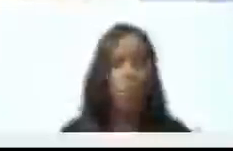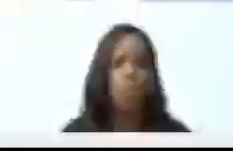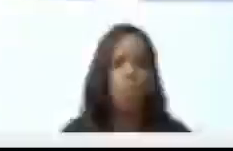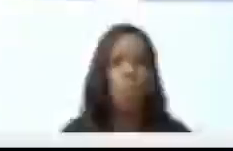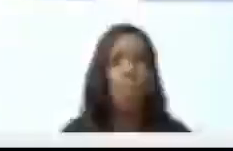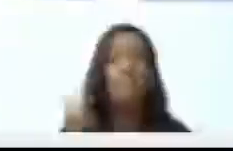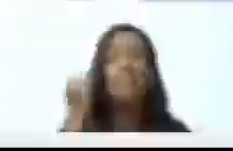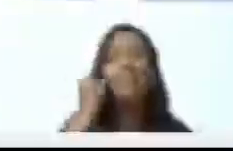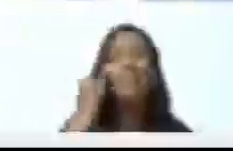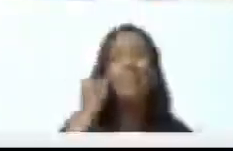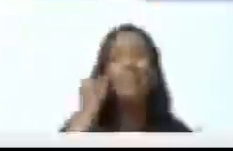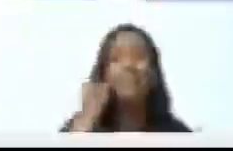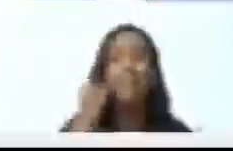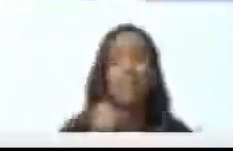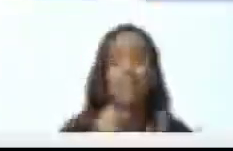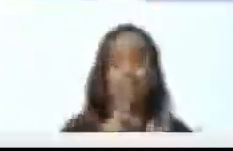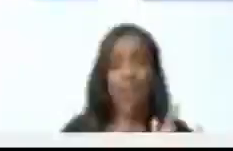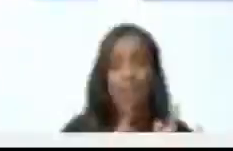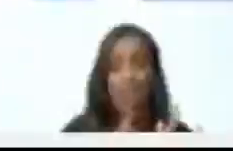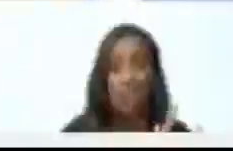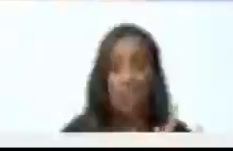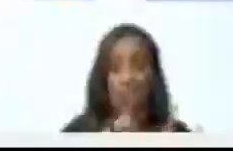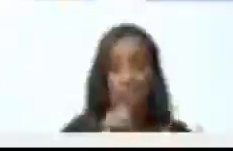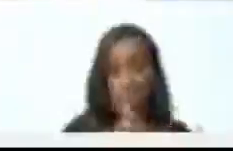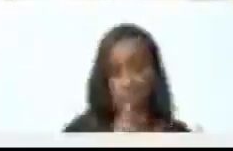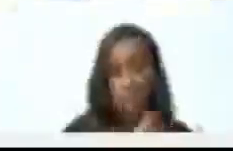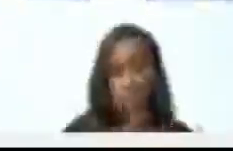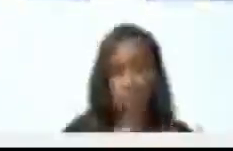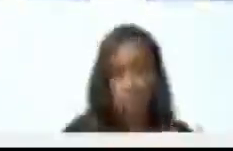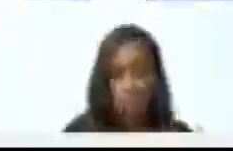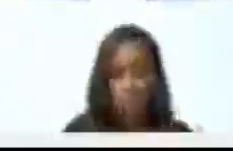muera, porque la comisión